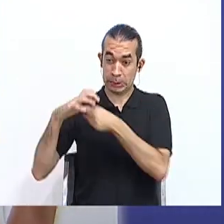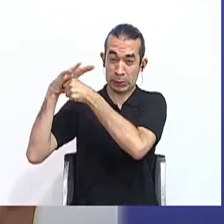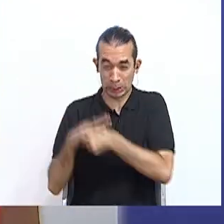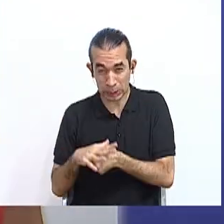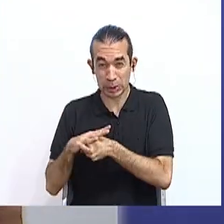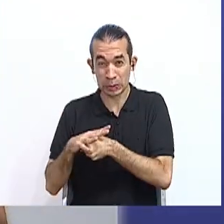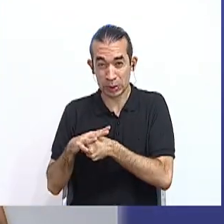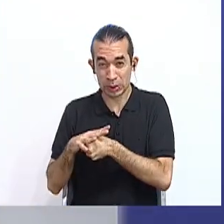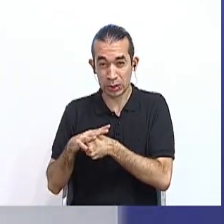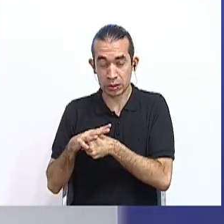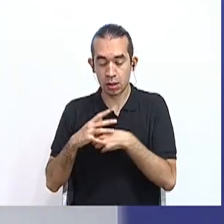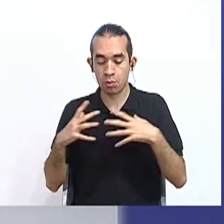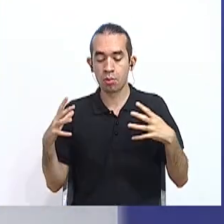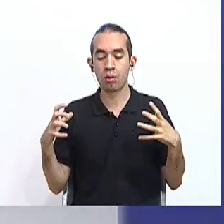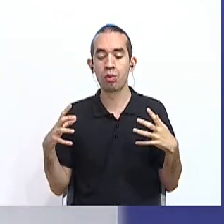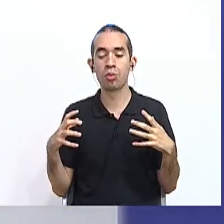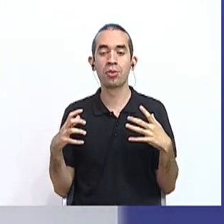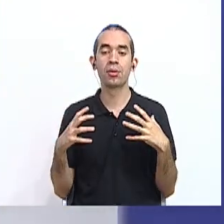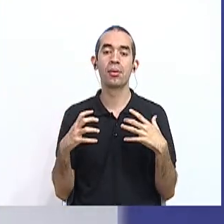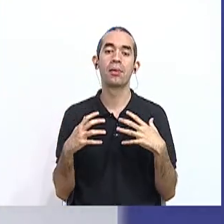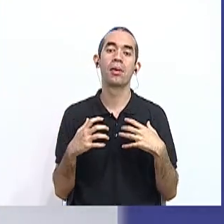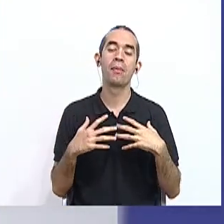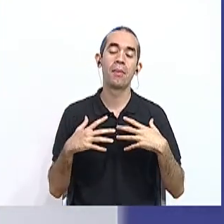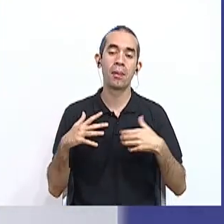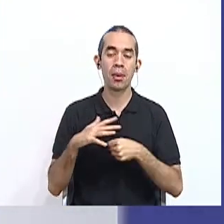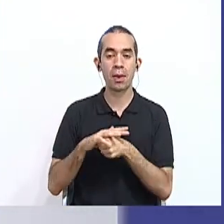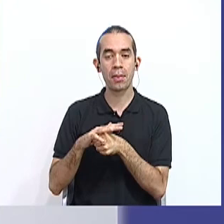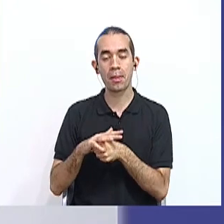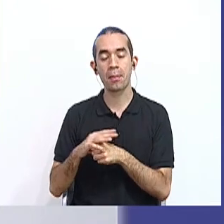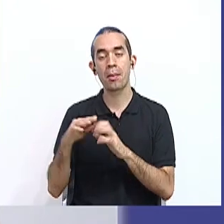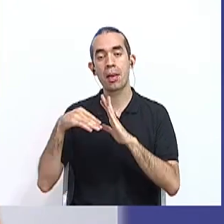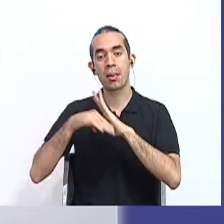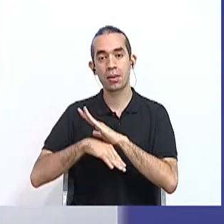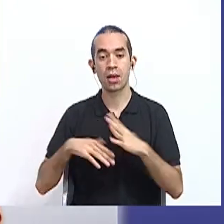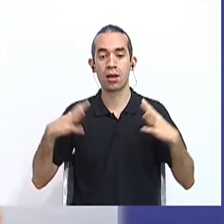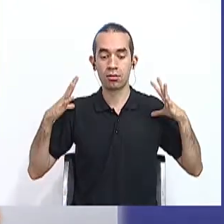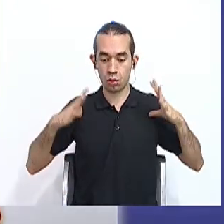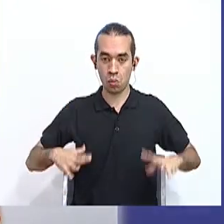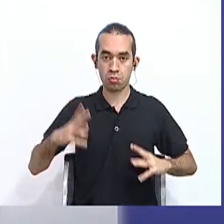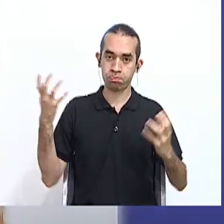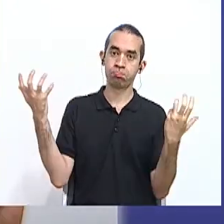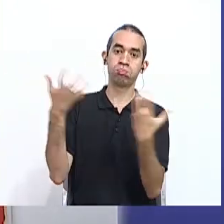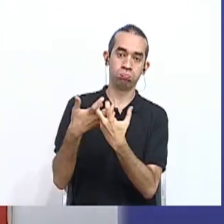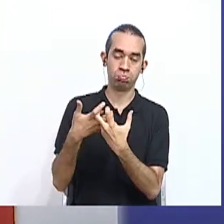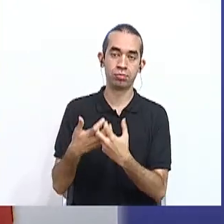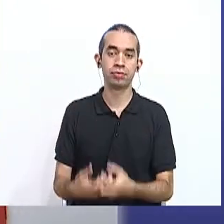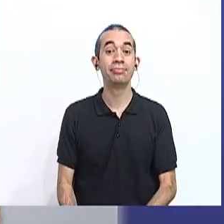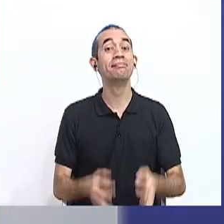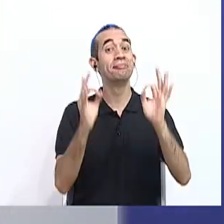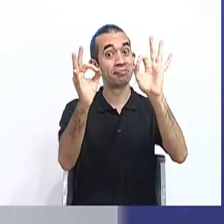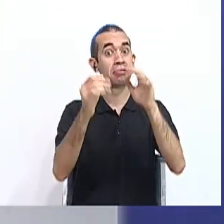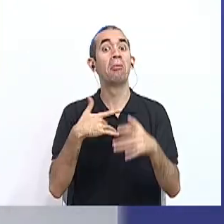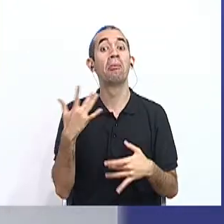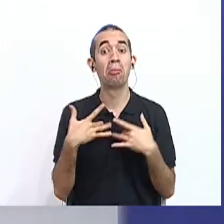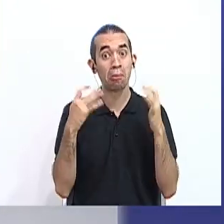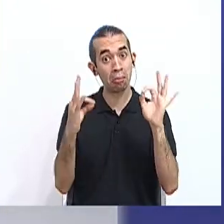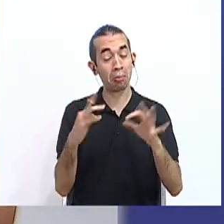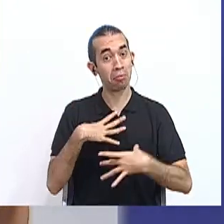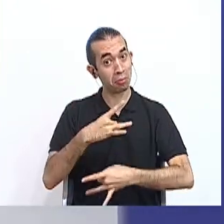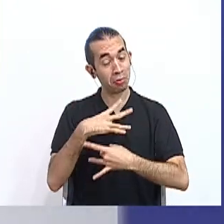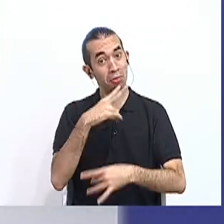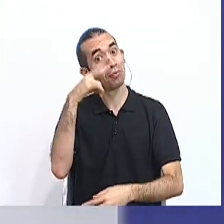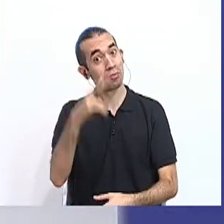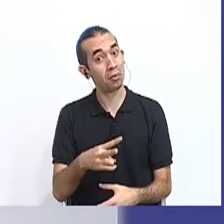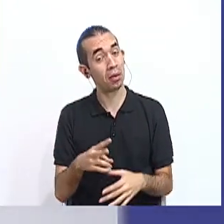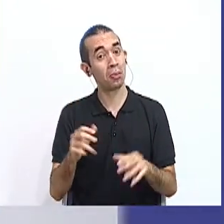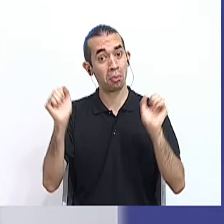después comienzan a disminuir la presión para que nuevamente a nivel fisiológico se vaya adaptando. Muy bien, ¿qué les pareció? Muy interesante, ¿verdad? Todo lo